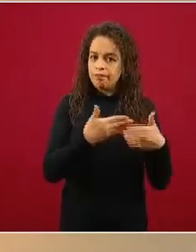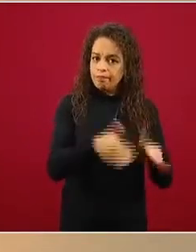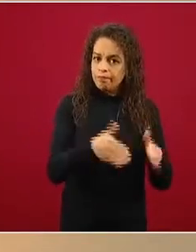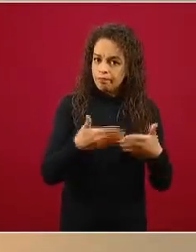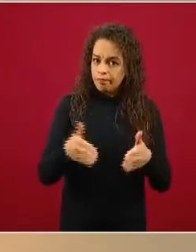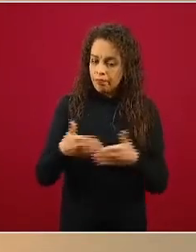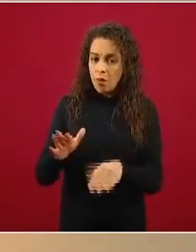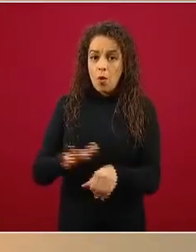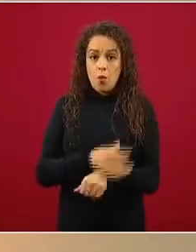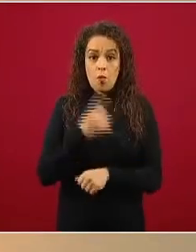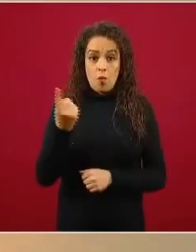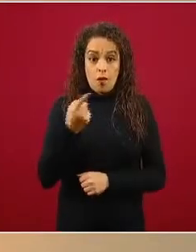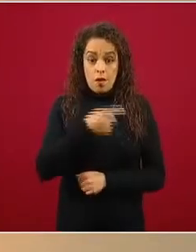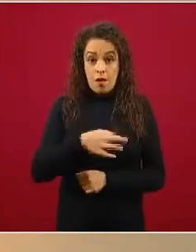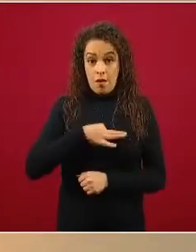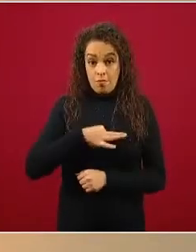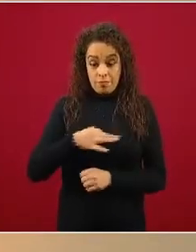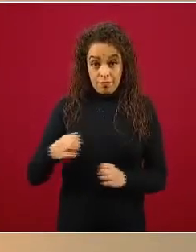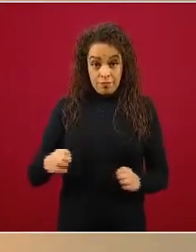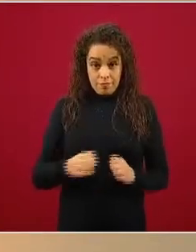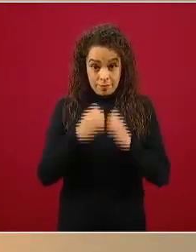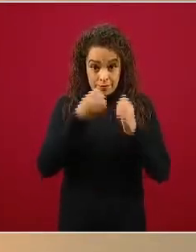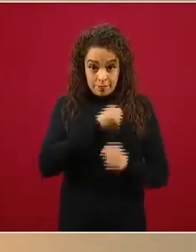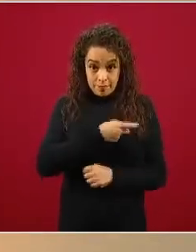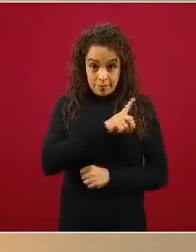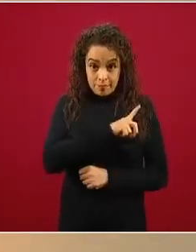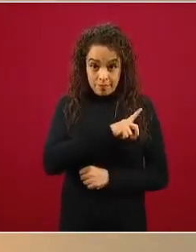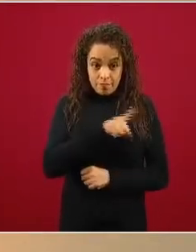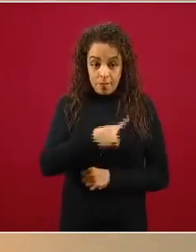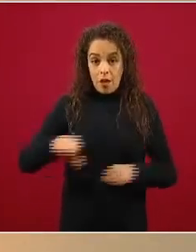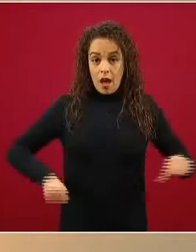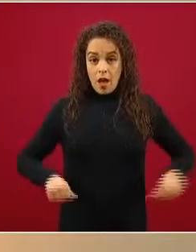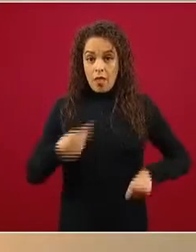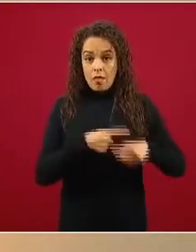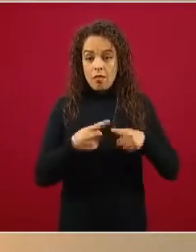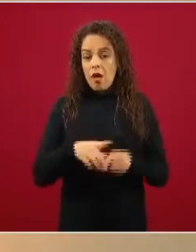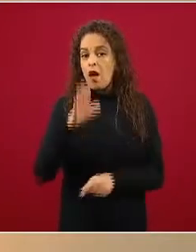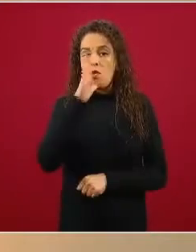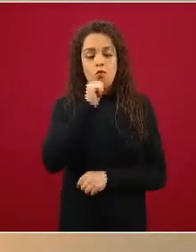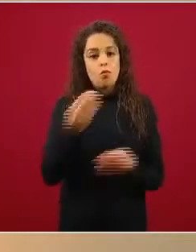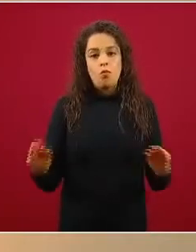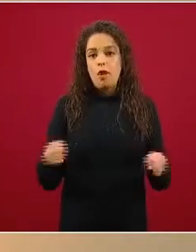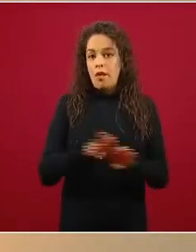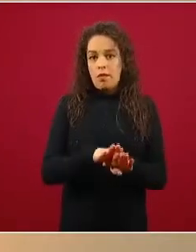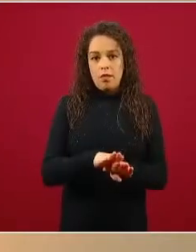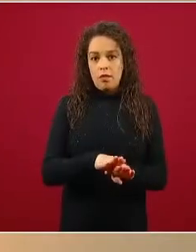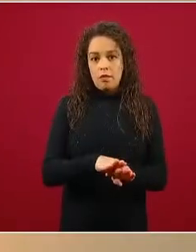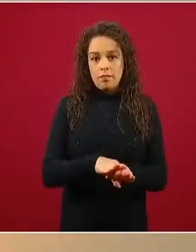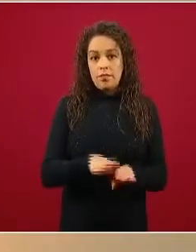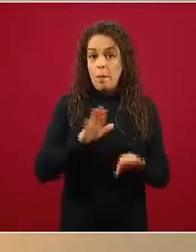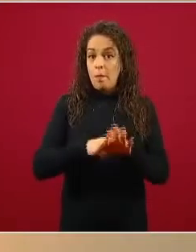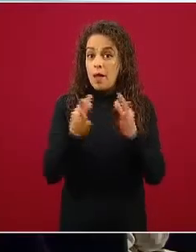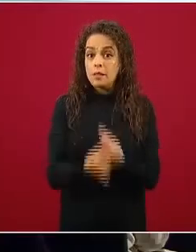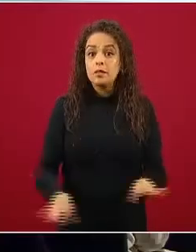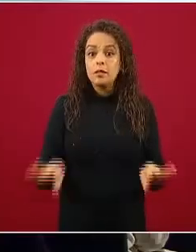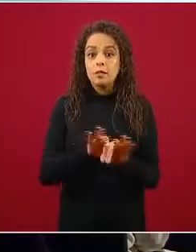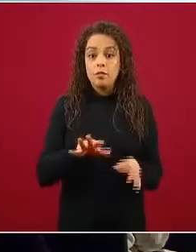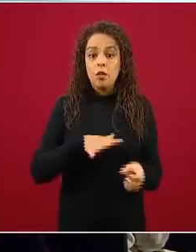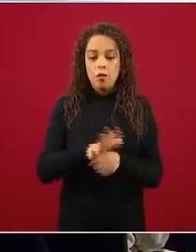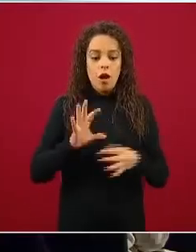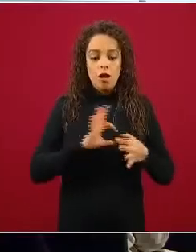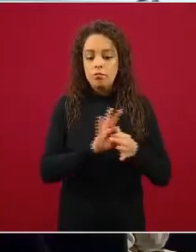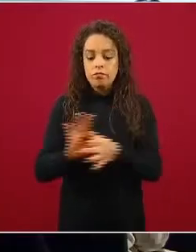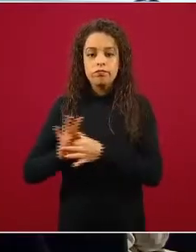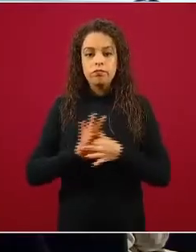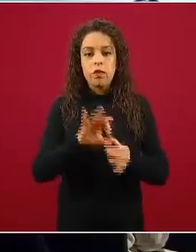la pandemia, pues hay actividades que no pueden detenerse. Desde luego, las más importantes, todos los servicios de salud y toda la cadena vinculada a